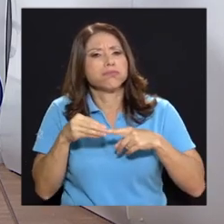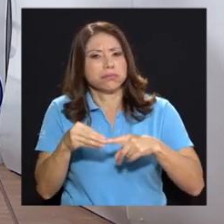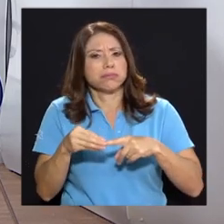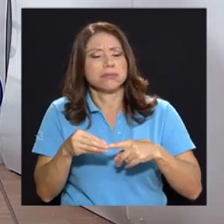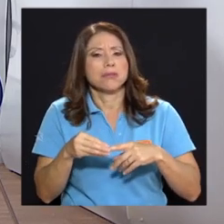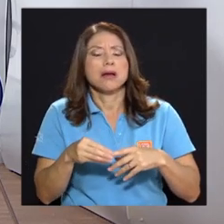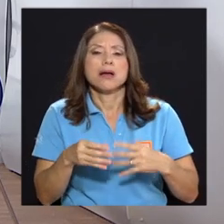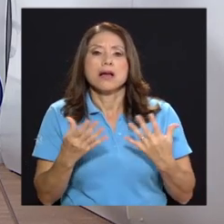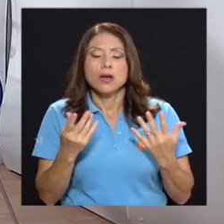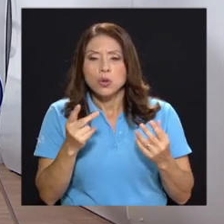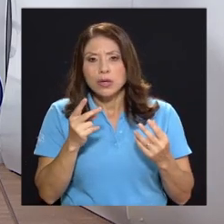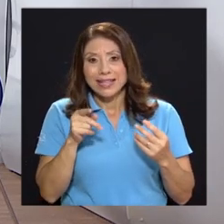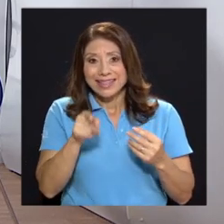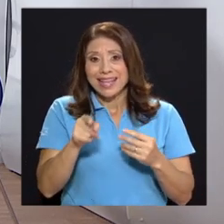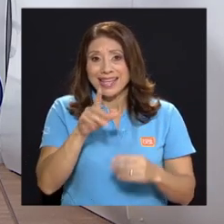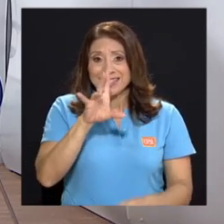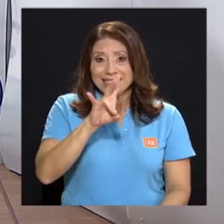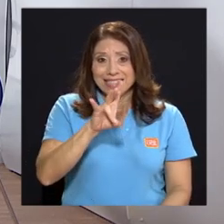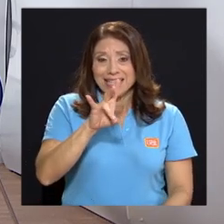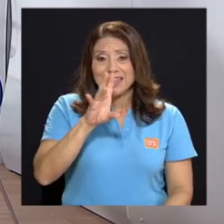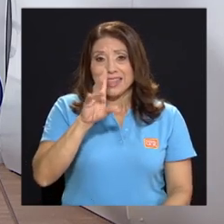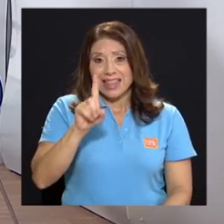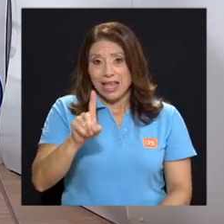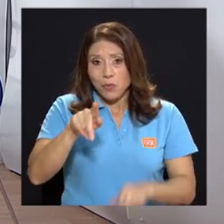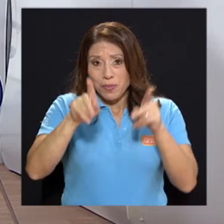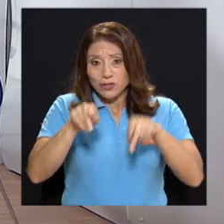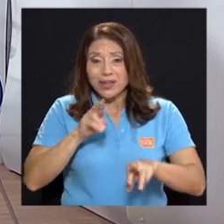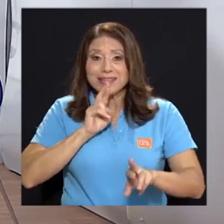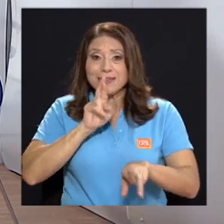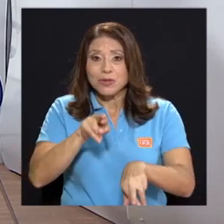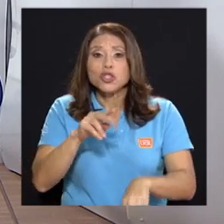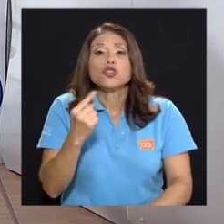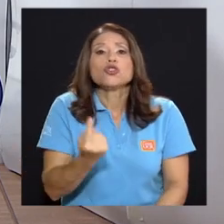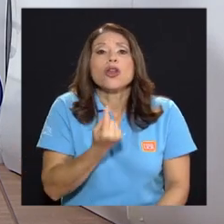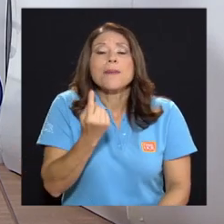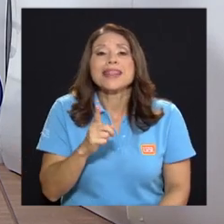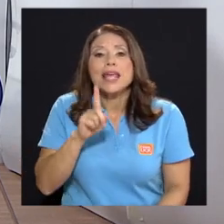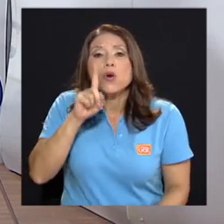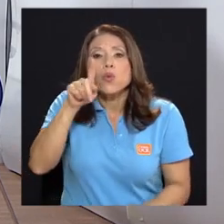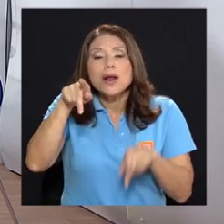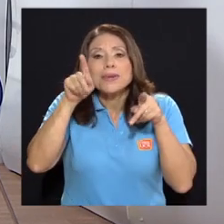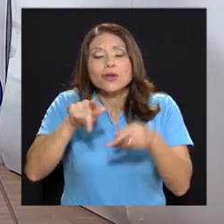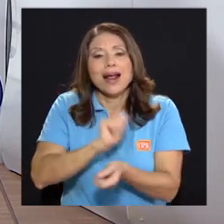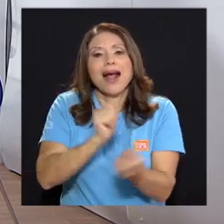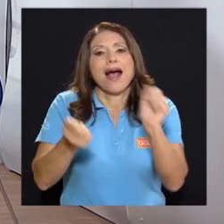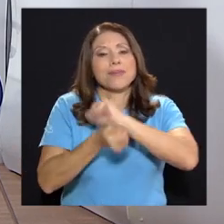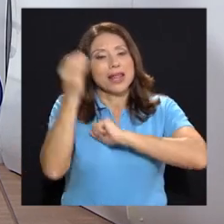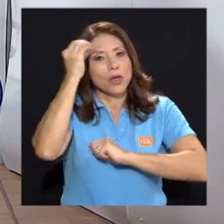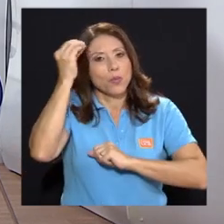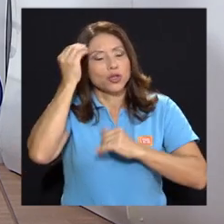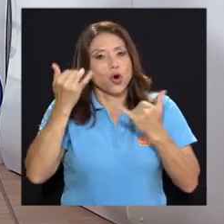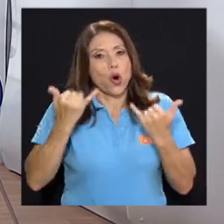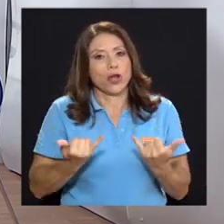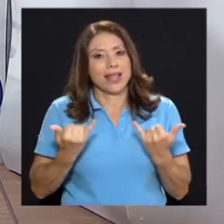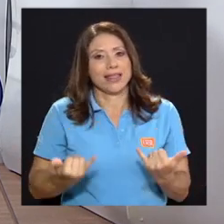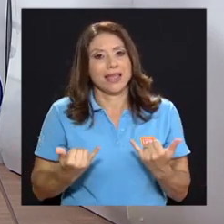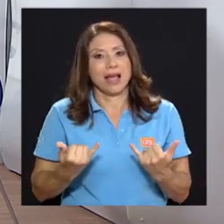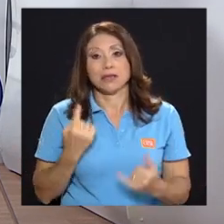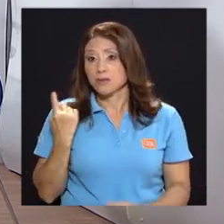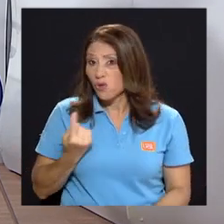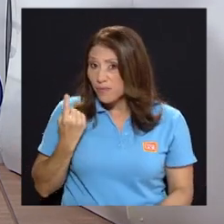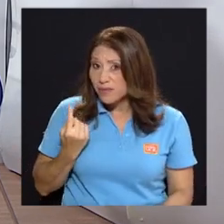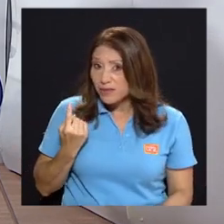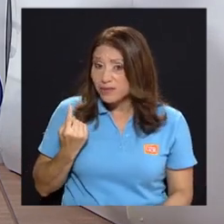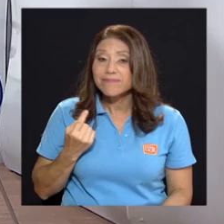encontramos que de las 71 personas sólo hay una que cambiaría posición hoy en día nada más nada más pero son